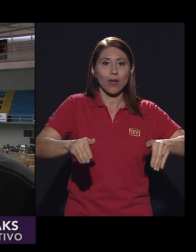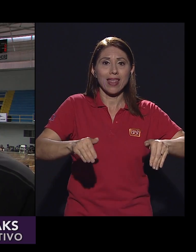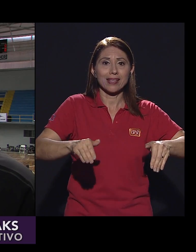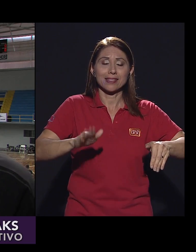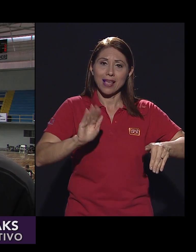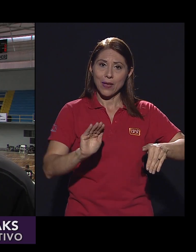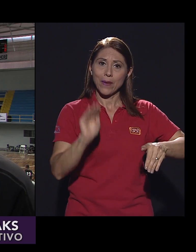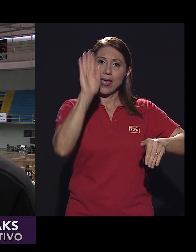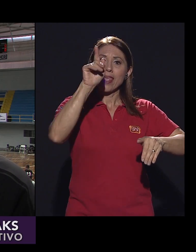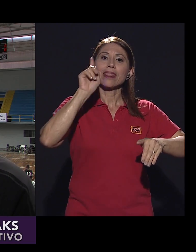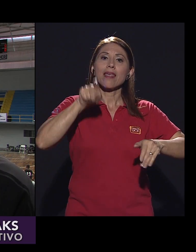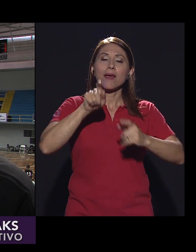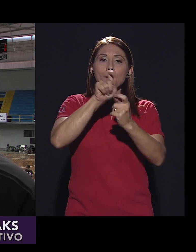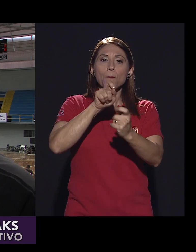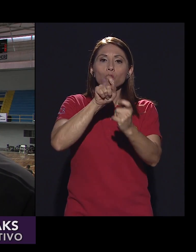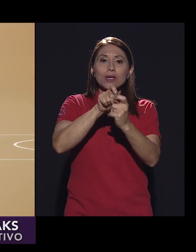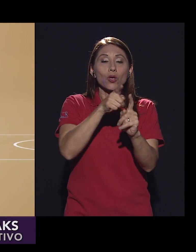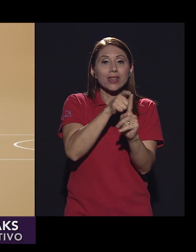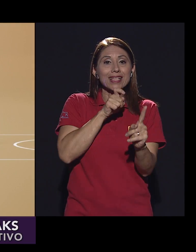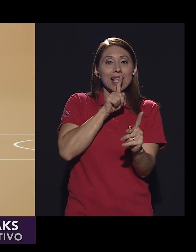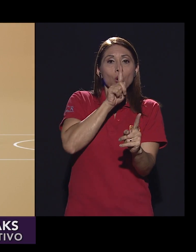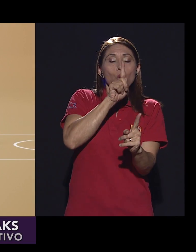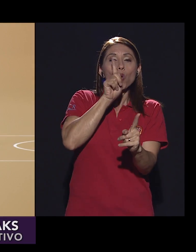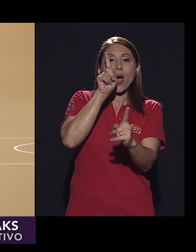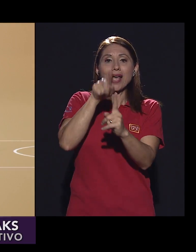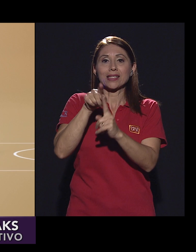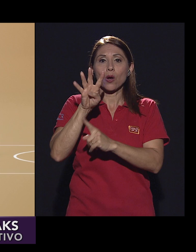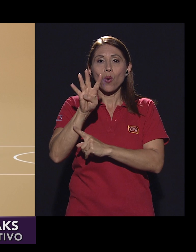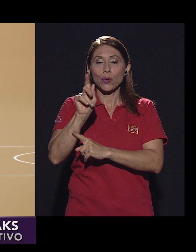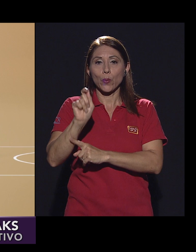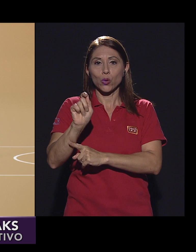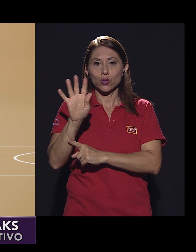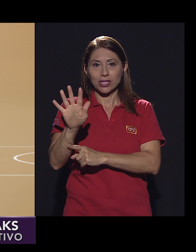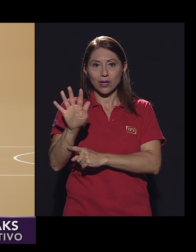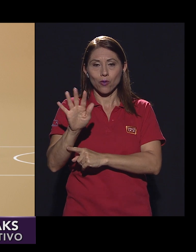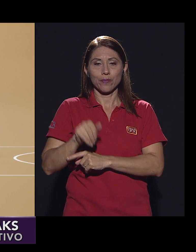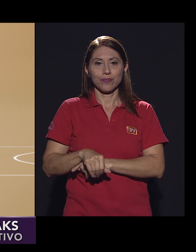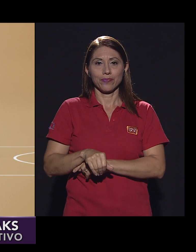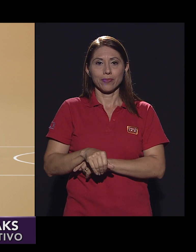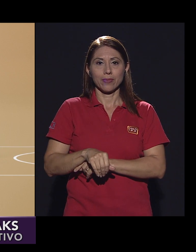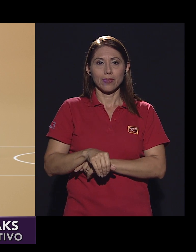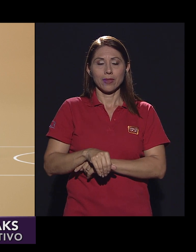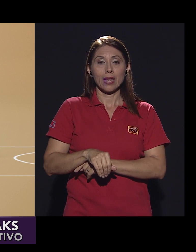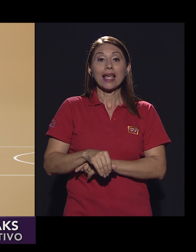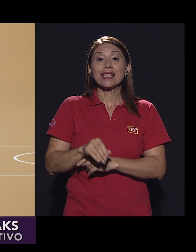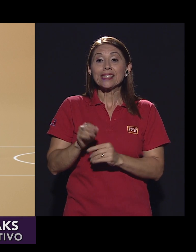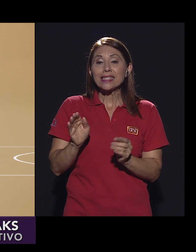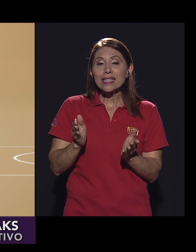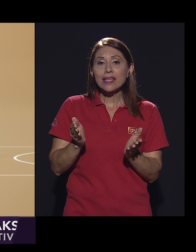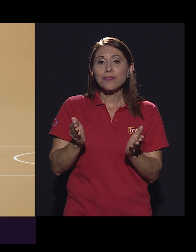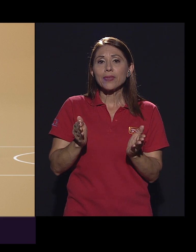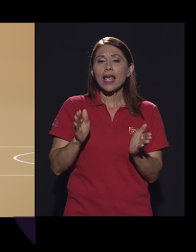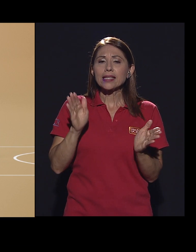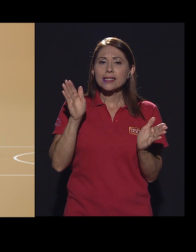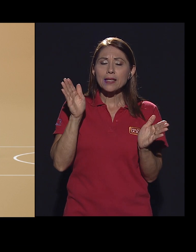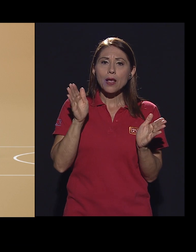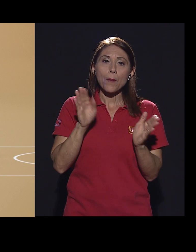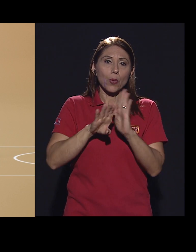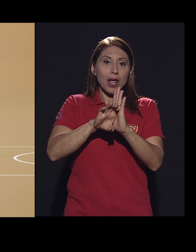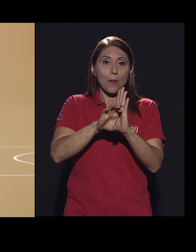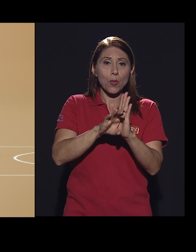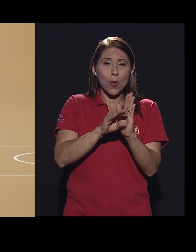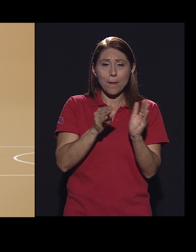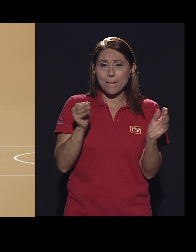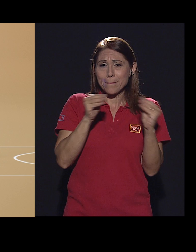puntuación. Esas puntuaciones fluctúan desde 1 hasta 4.5. A menor clasificación, o sea,